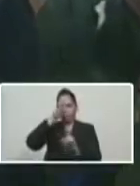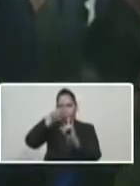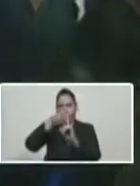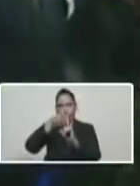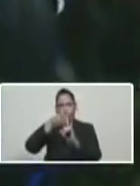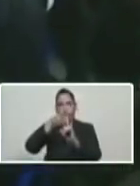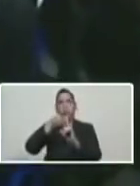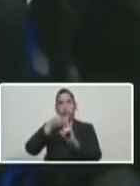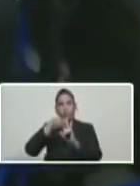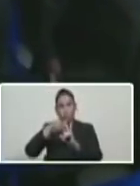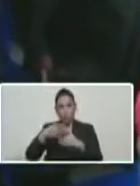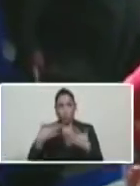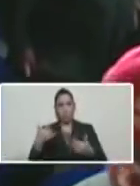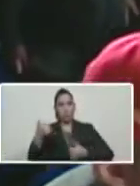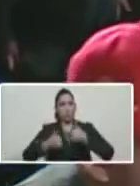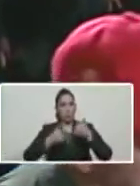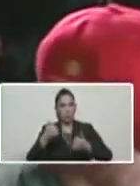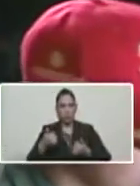pena tanta fragua,